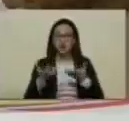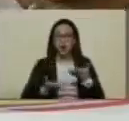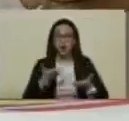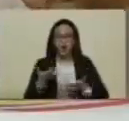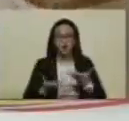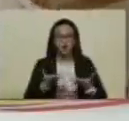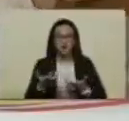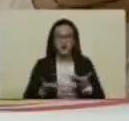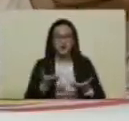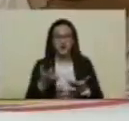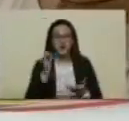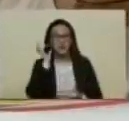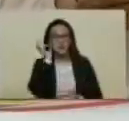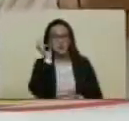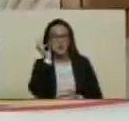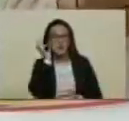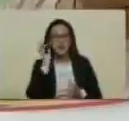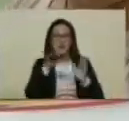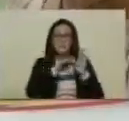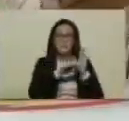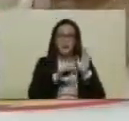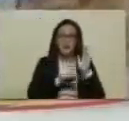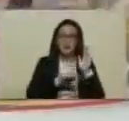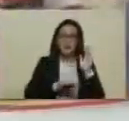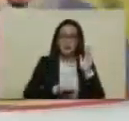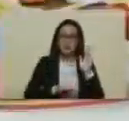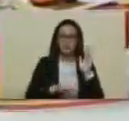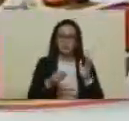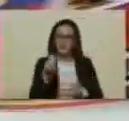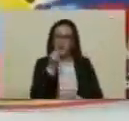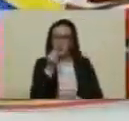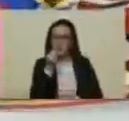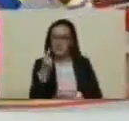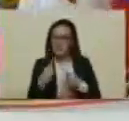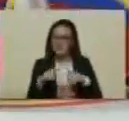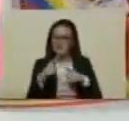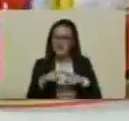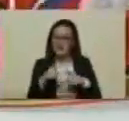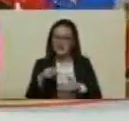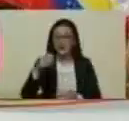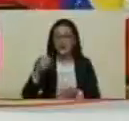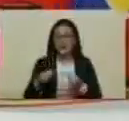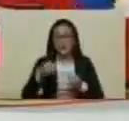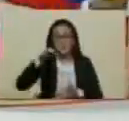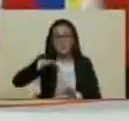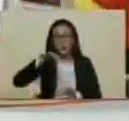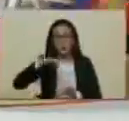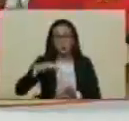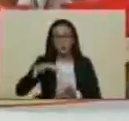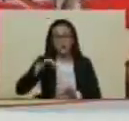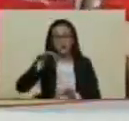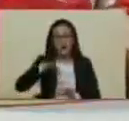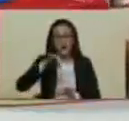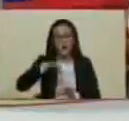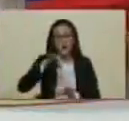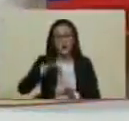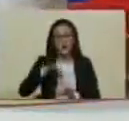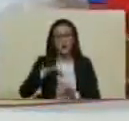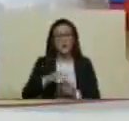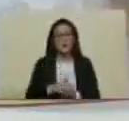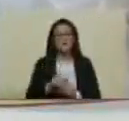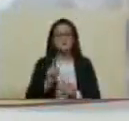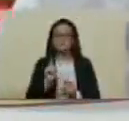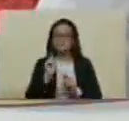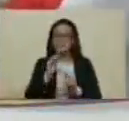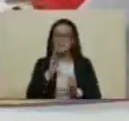de la patria con los menús alternativos, con lo que se produce en el conuco escolar, va directo a la mesa, además de todos